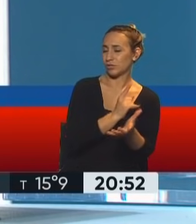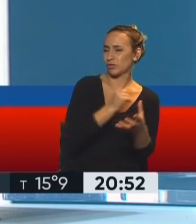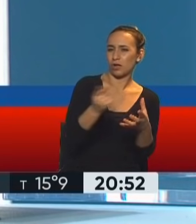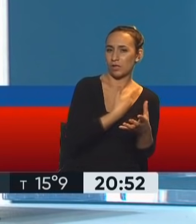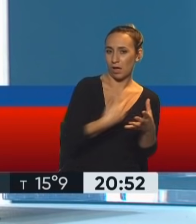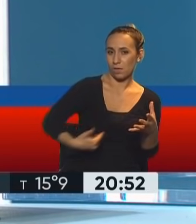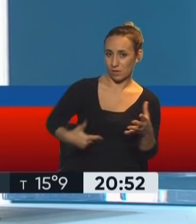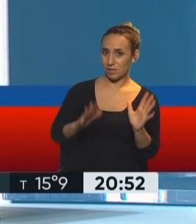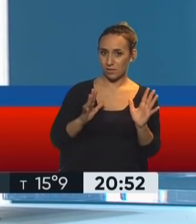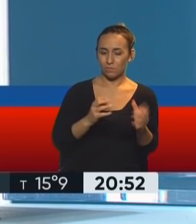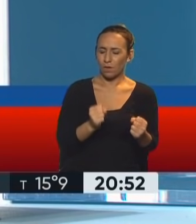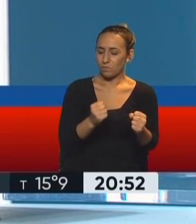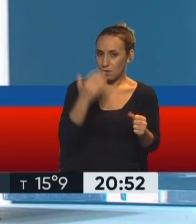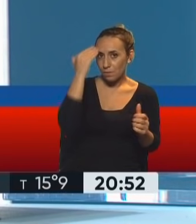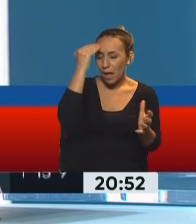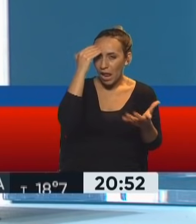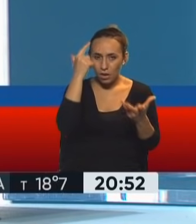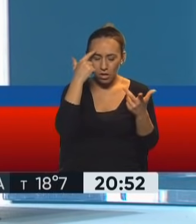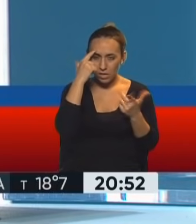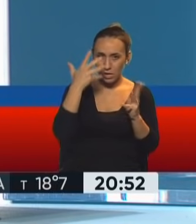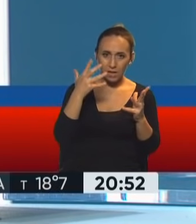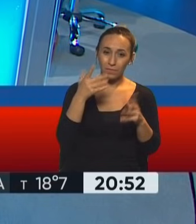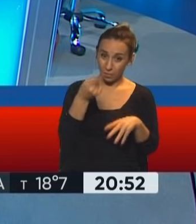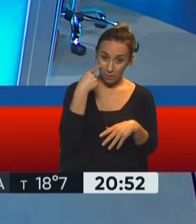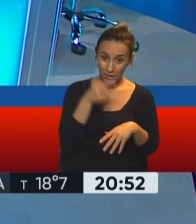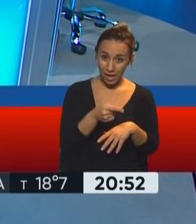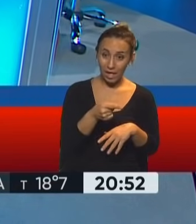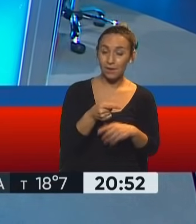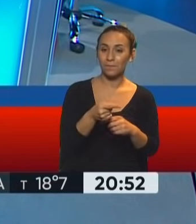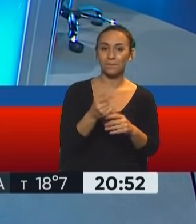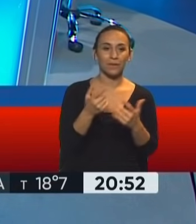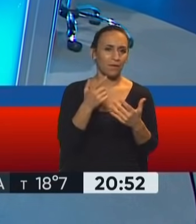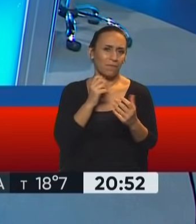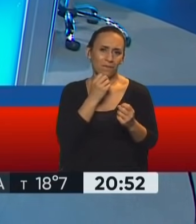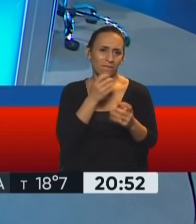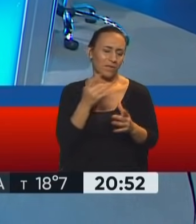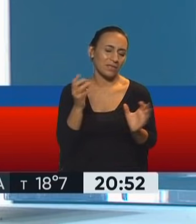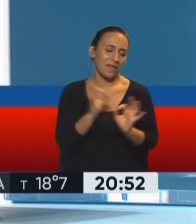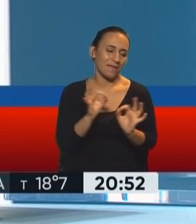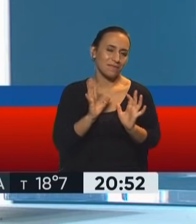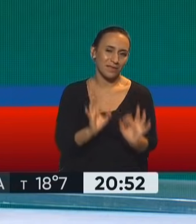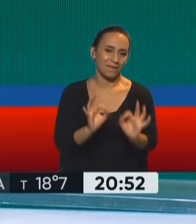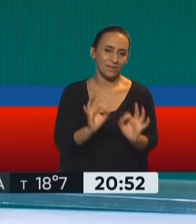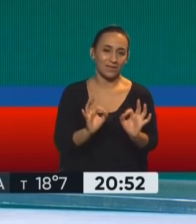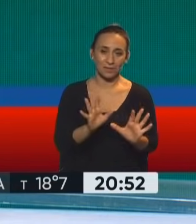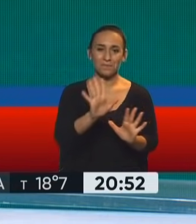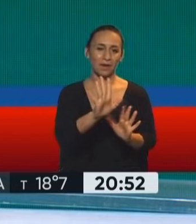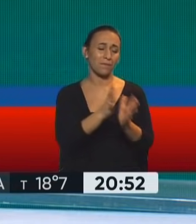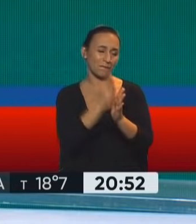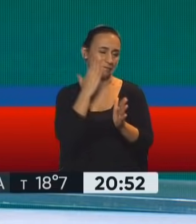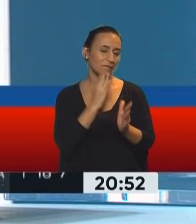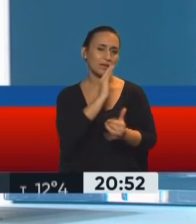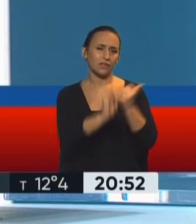paranoica. Sí. No sé si la habrán escuchado, pero es fantástica la versión. Contala antes que vayamos a la carta de Lorenzetti.